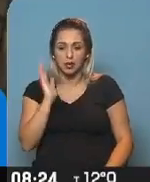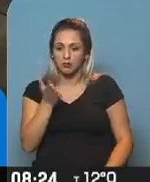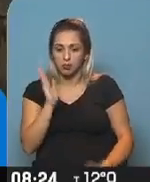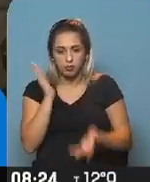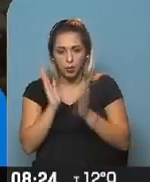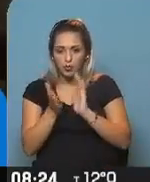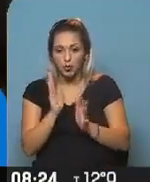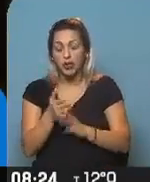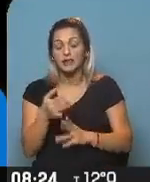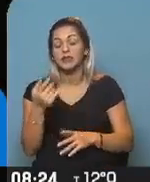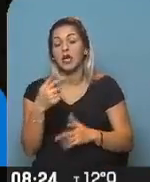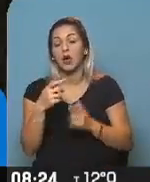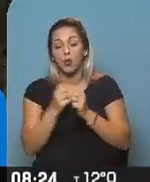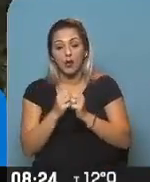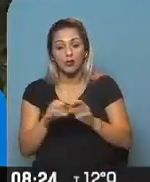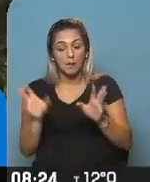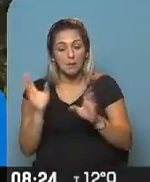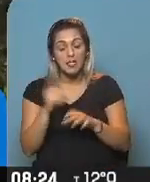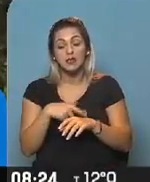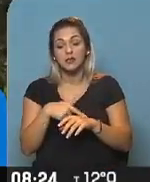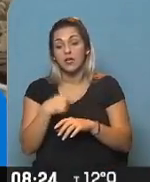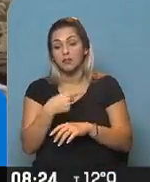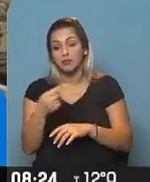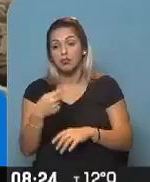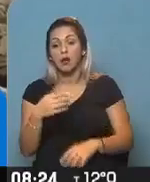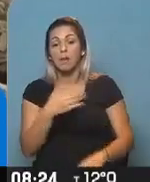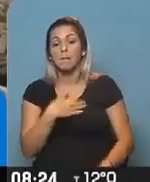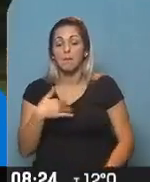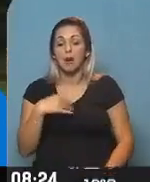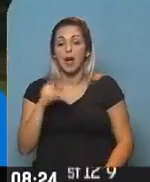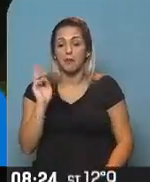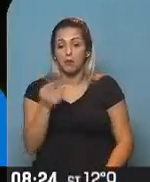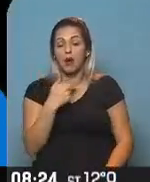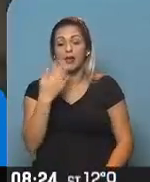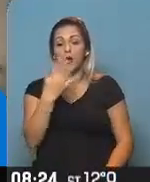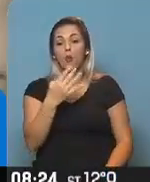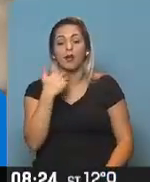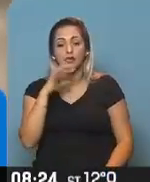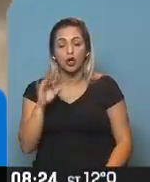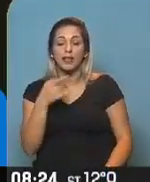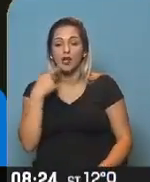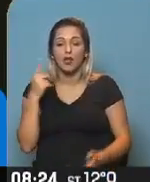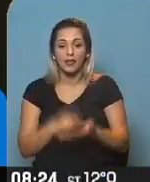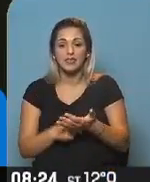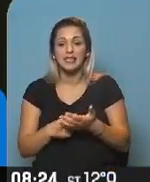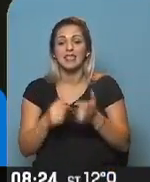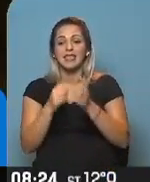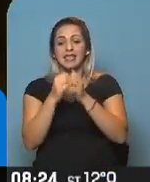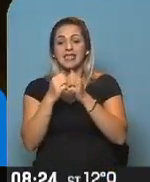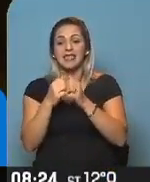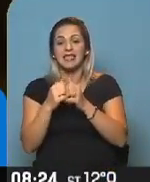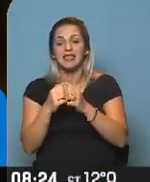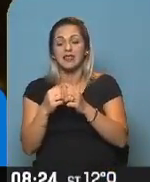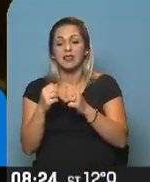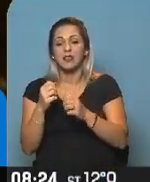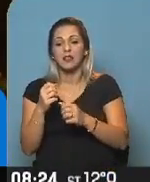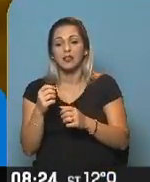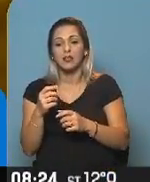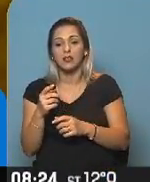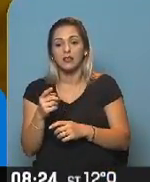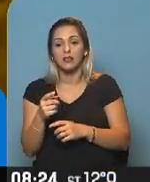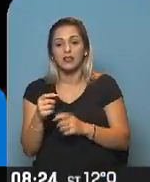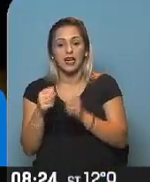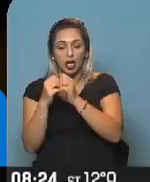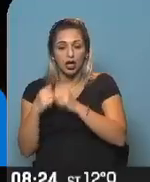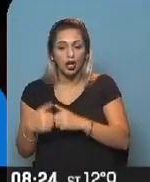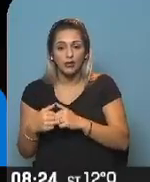los pocos minutos de película, no es spoiler, la madre muere y los 4 hijos deciden ocultar esa muerte para no ser enviados a un orfanato,